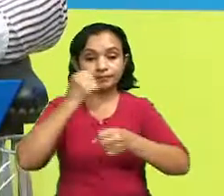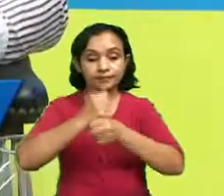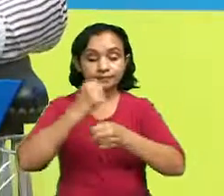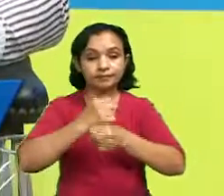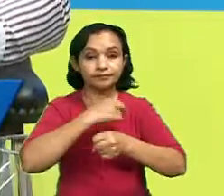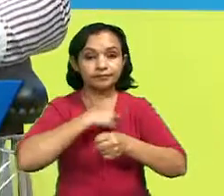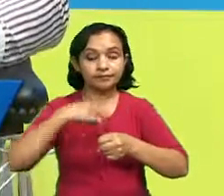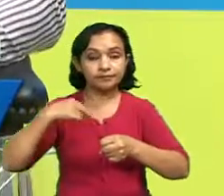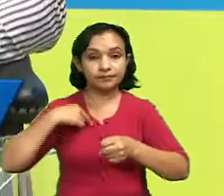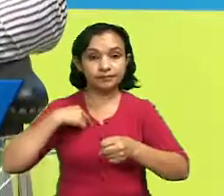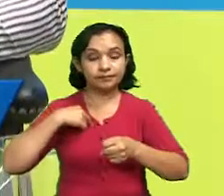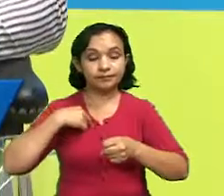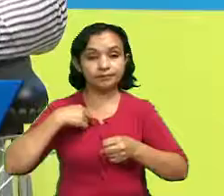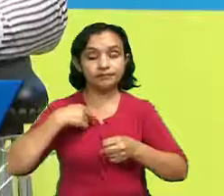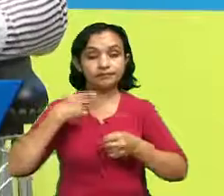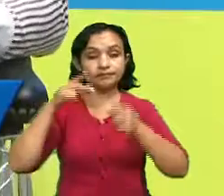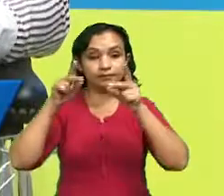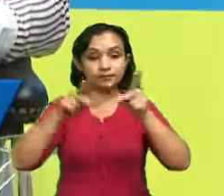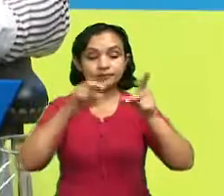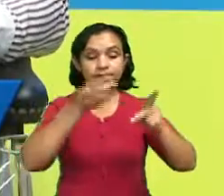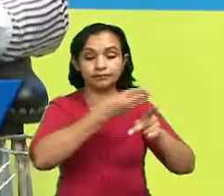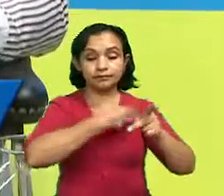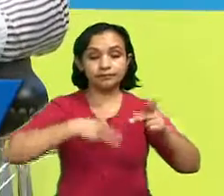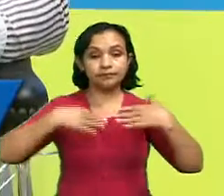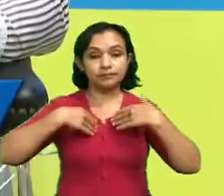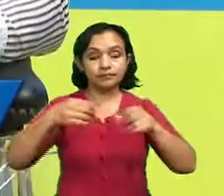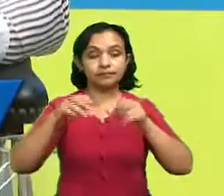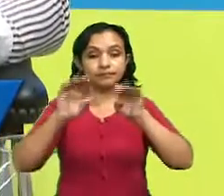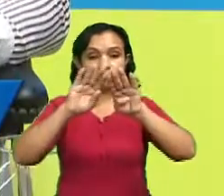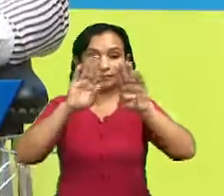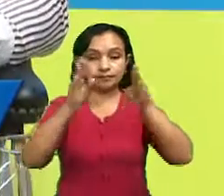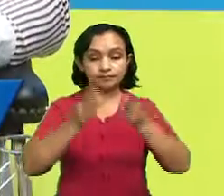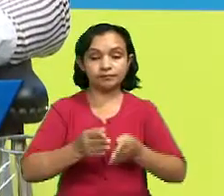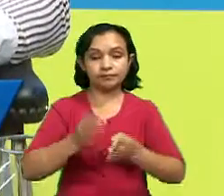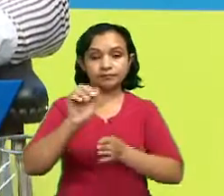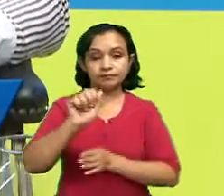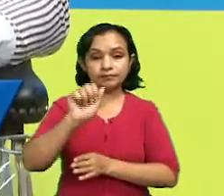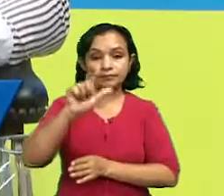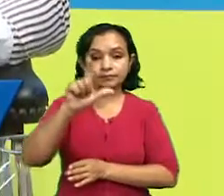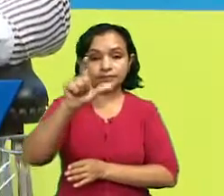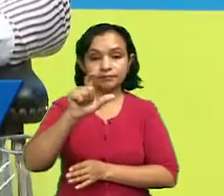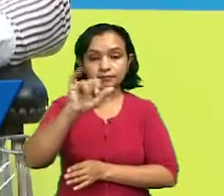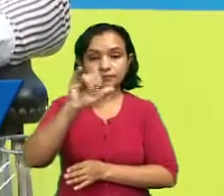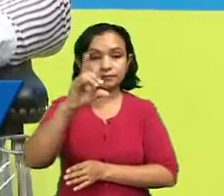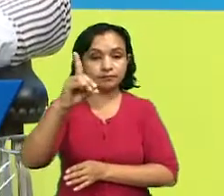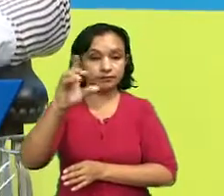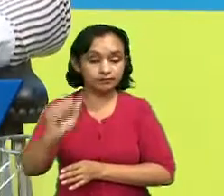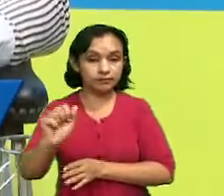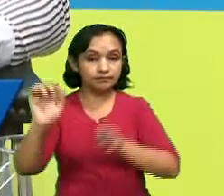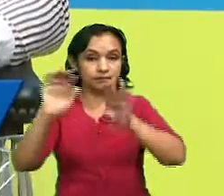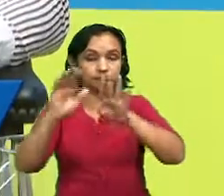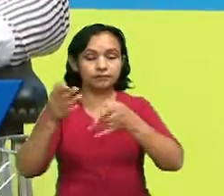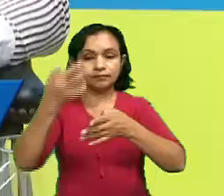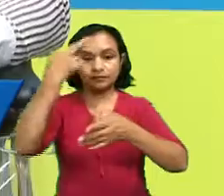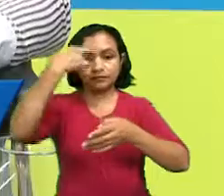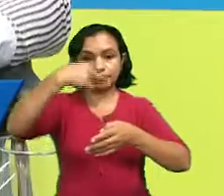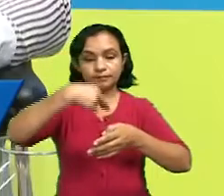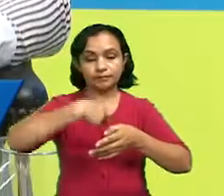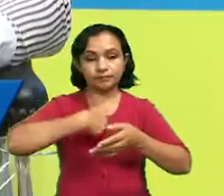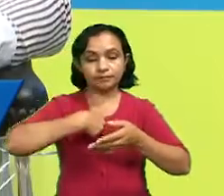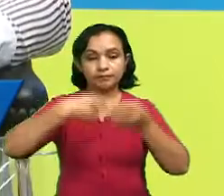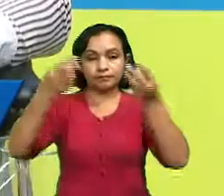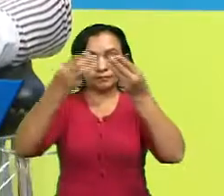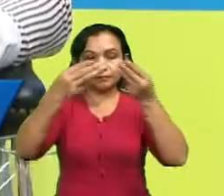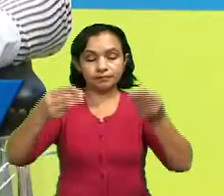que realiza este personal de MINSA, estamos con la compañera Alexaida Avendaño, quien es responsable de